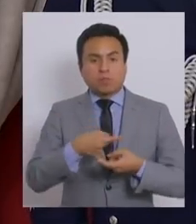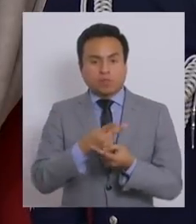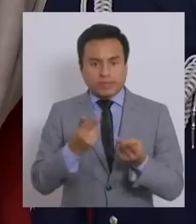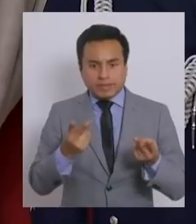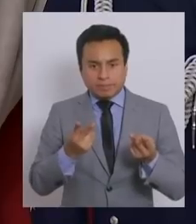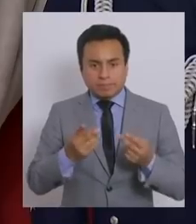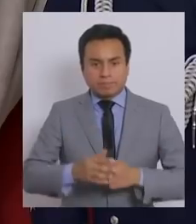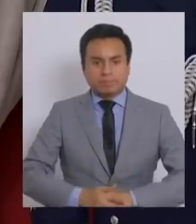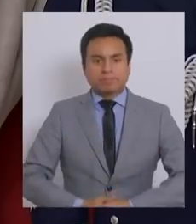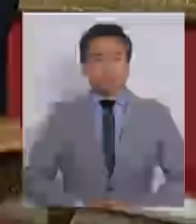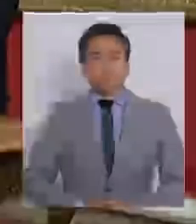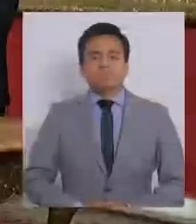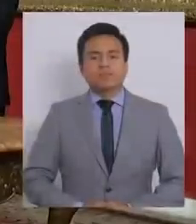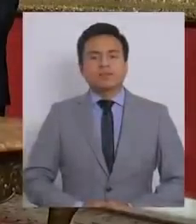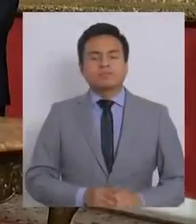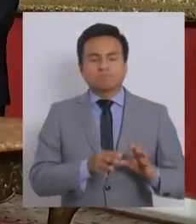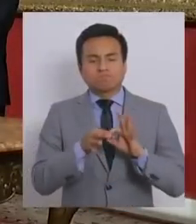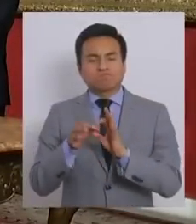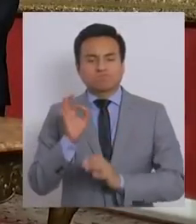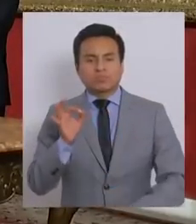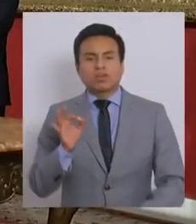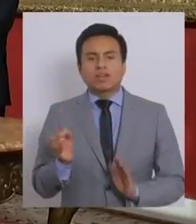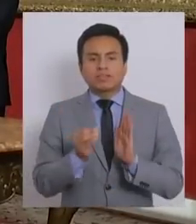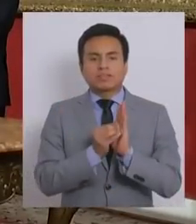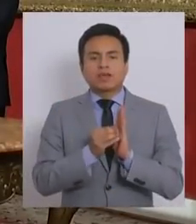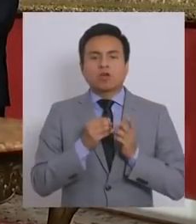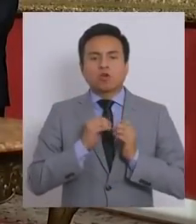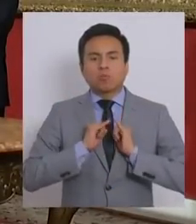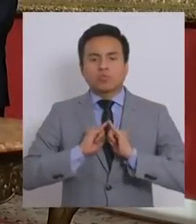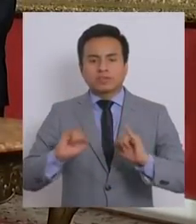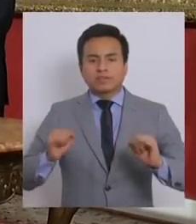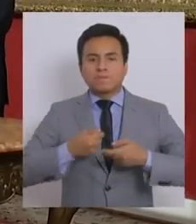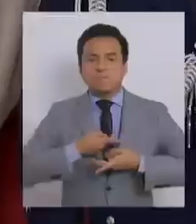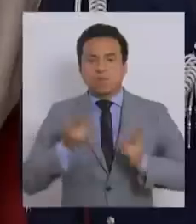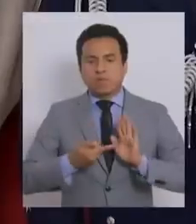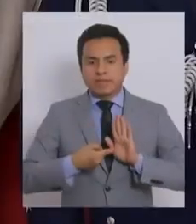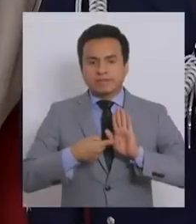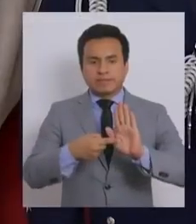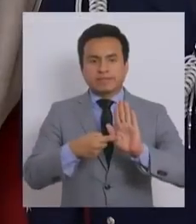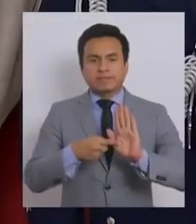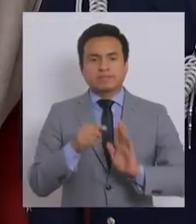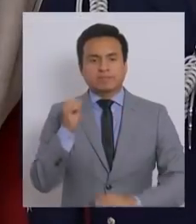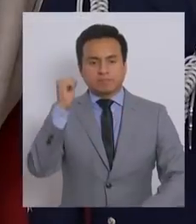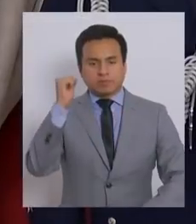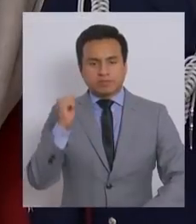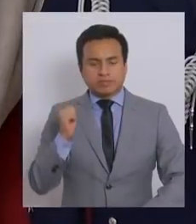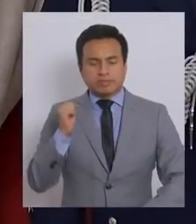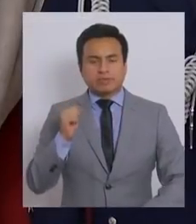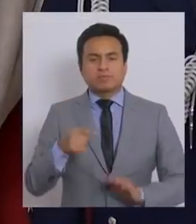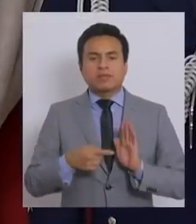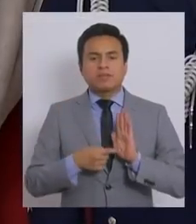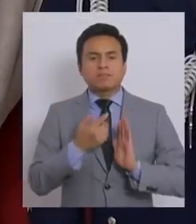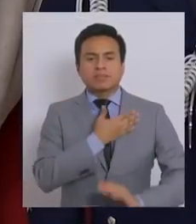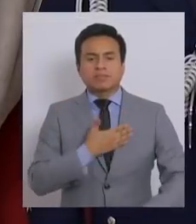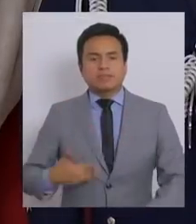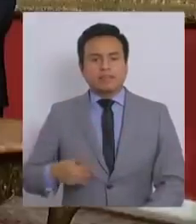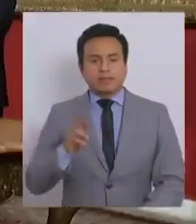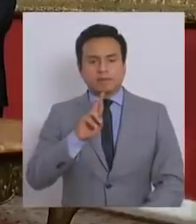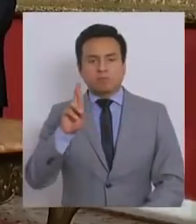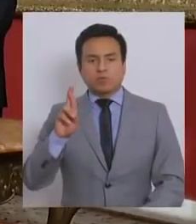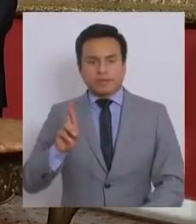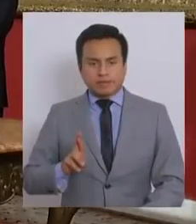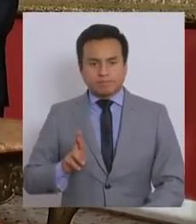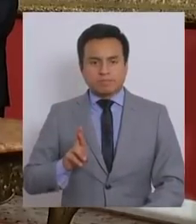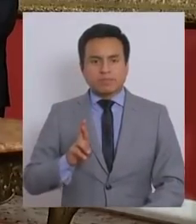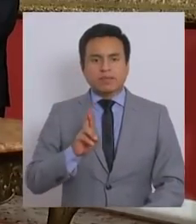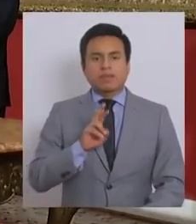Pública. Tómese razón, regístrese, comuníquese y publíquese. Sebastián Piñera Echenique, Presidente de la República.